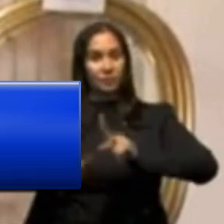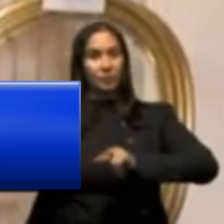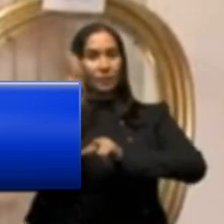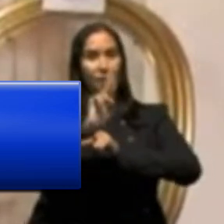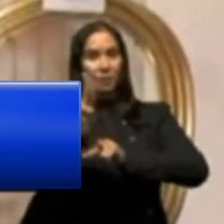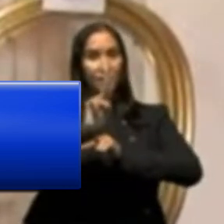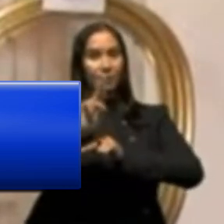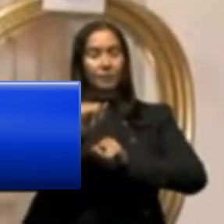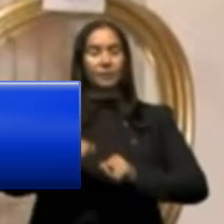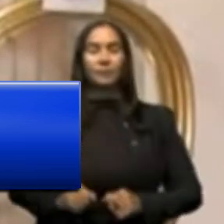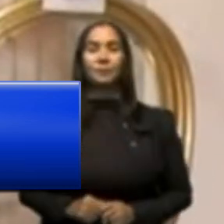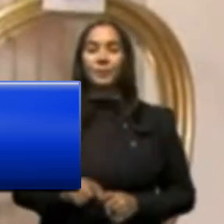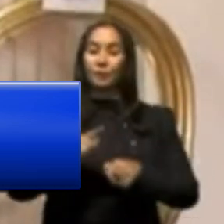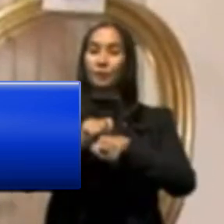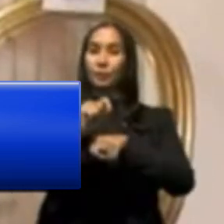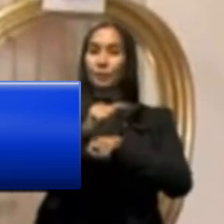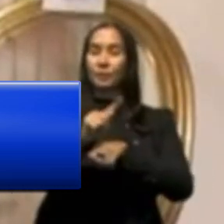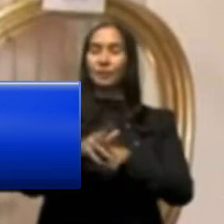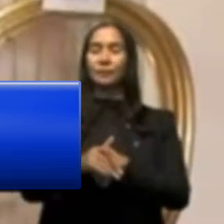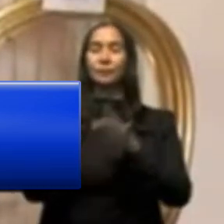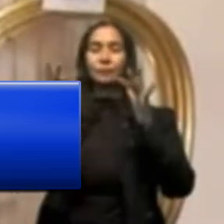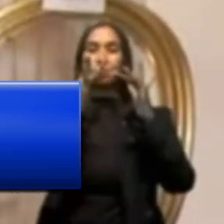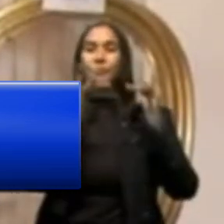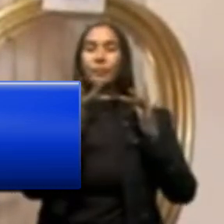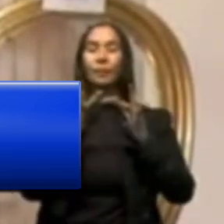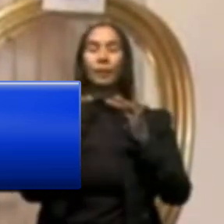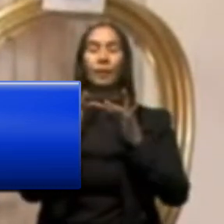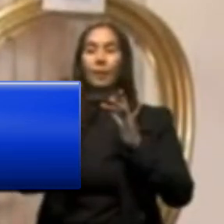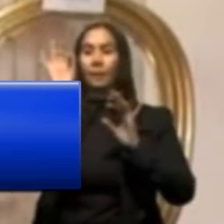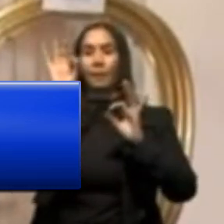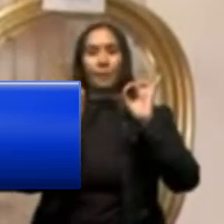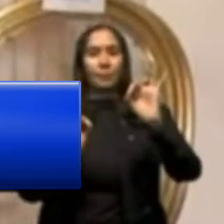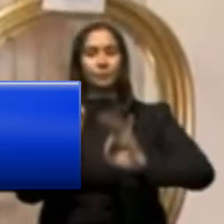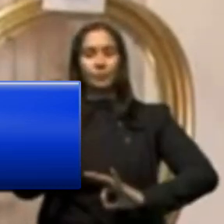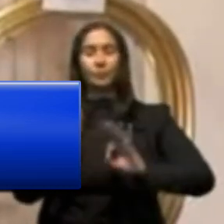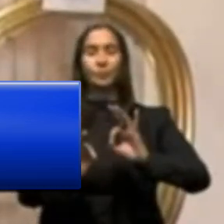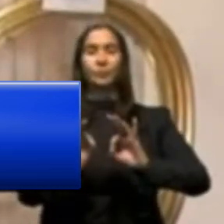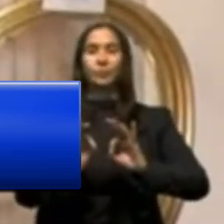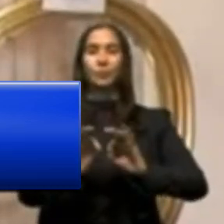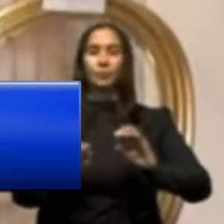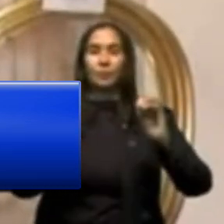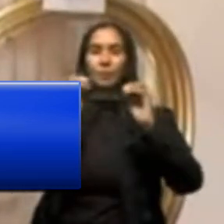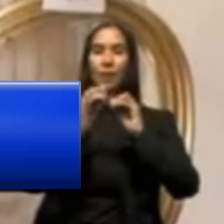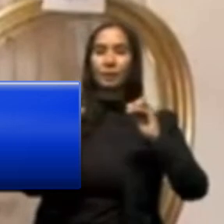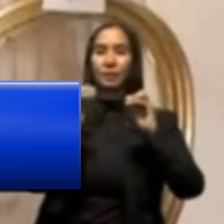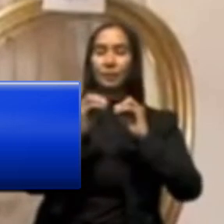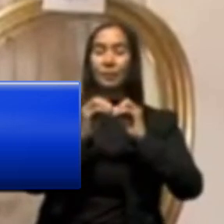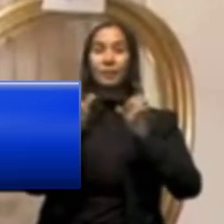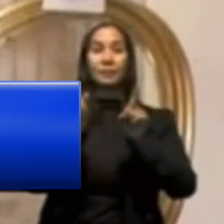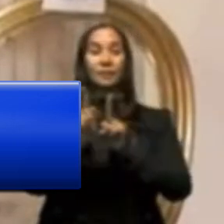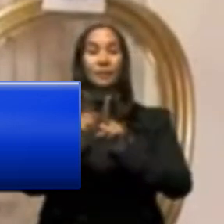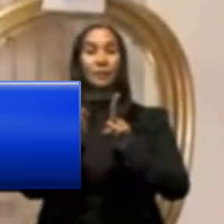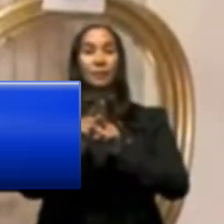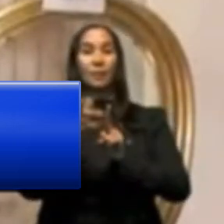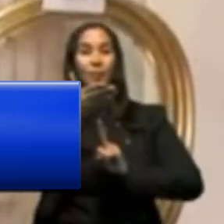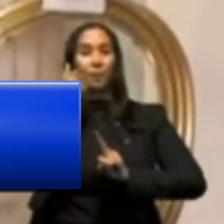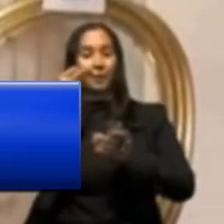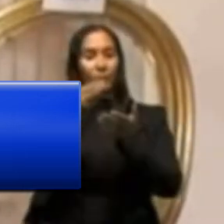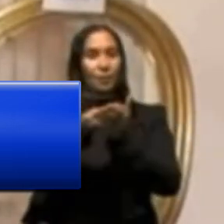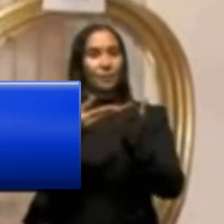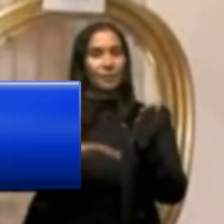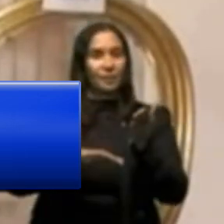y de nuestros visitantes se conectarán más puntos con mayores frecuencias y sobre todo con mejores